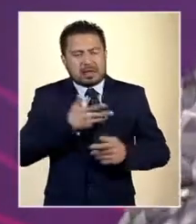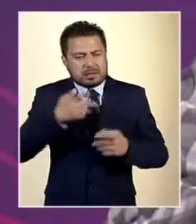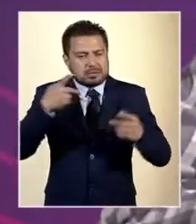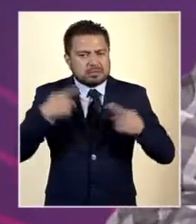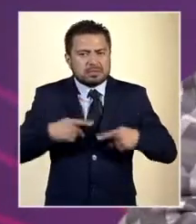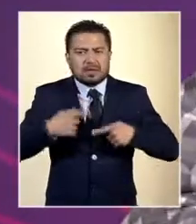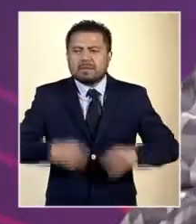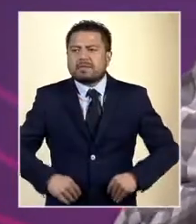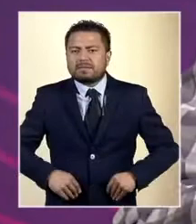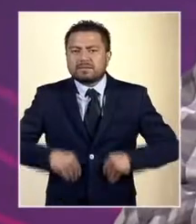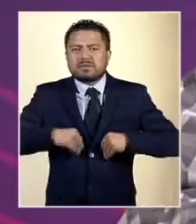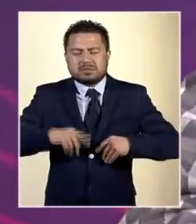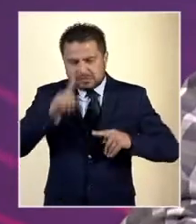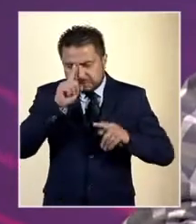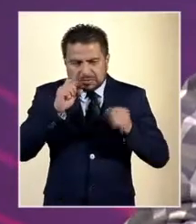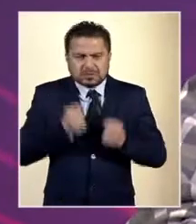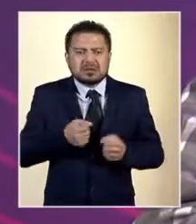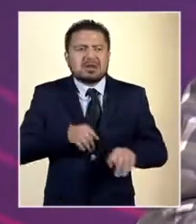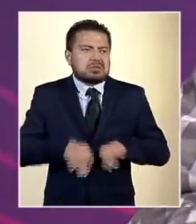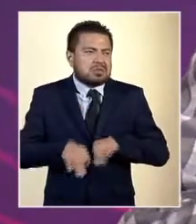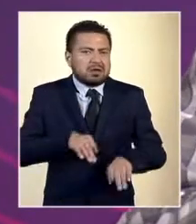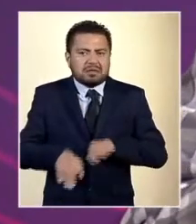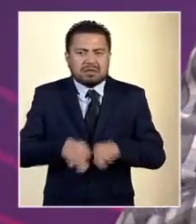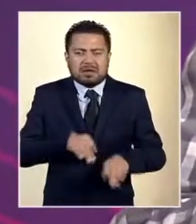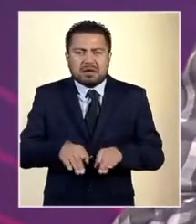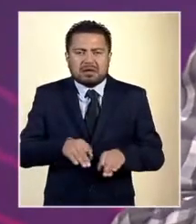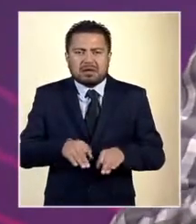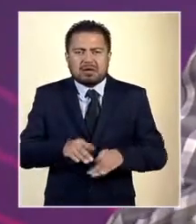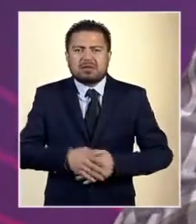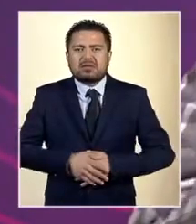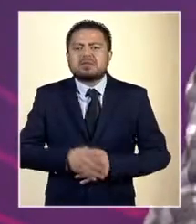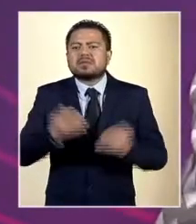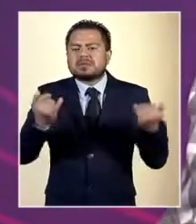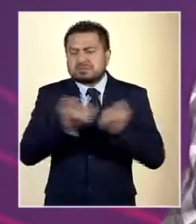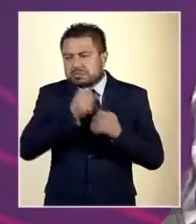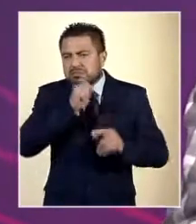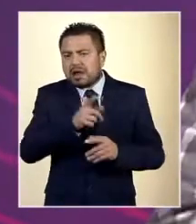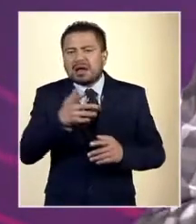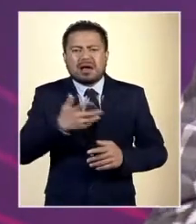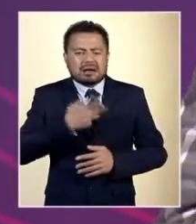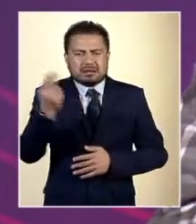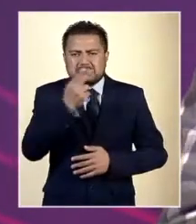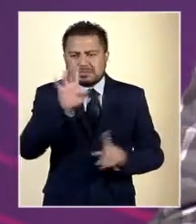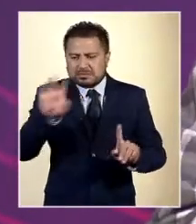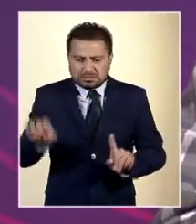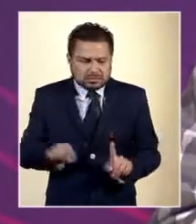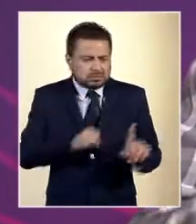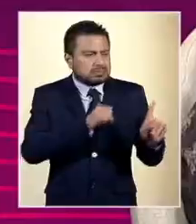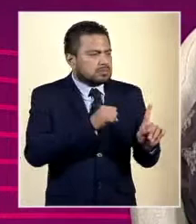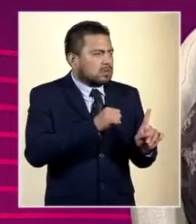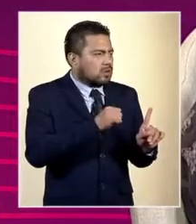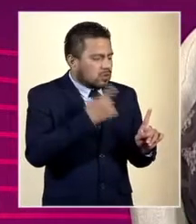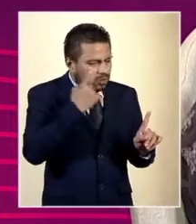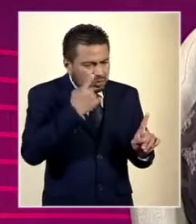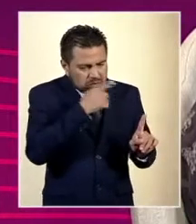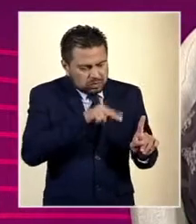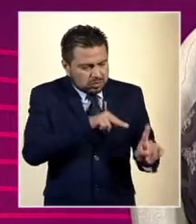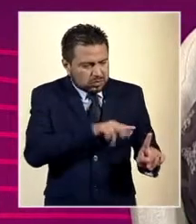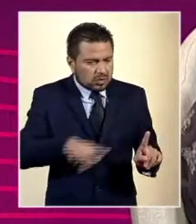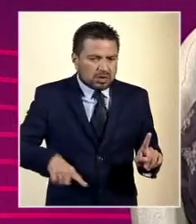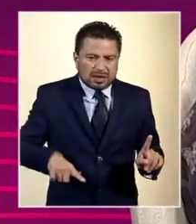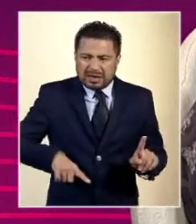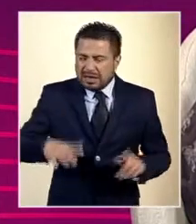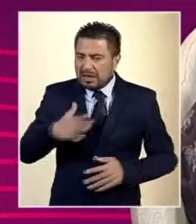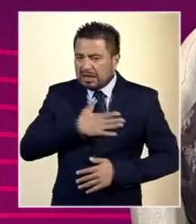personas viviendo, seguramente trabajando, y que entonces hay que voltear desde el ojo público, y